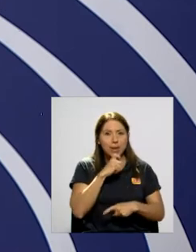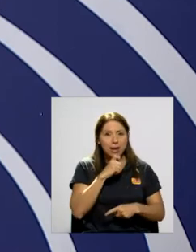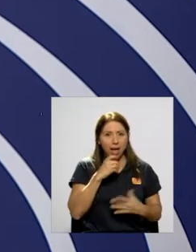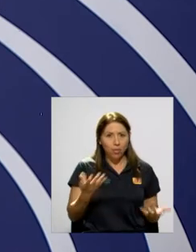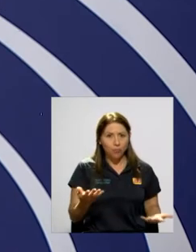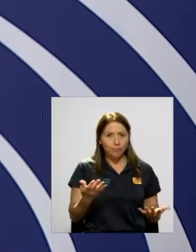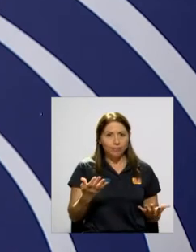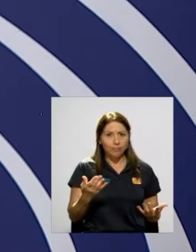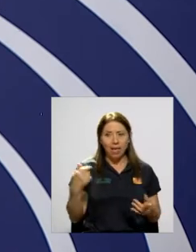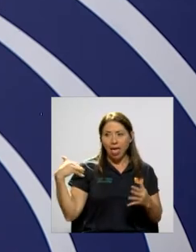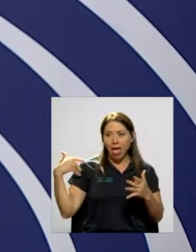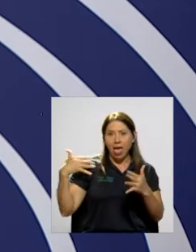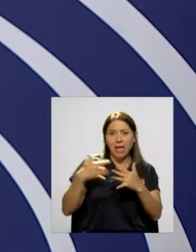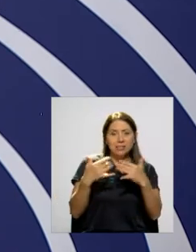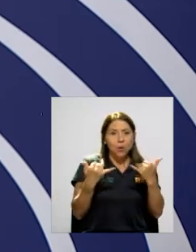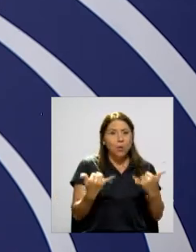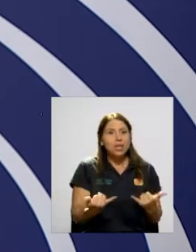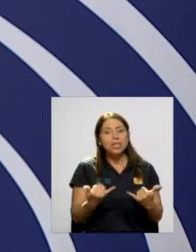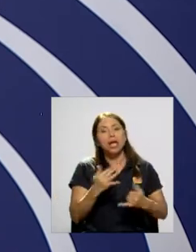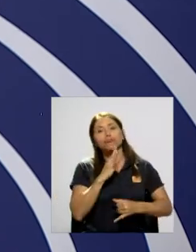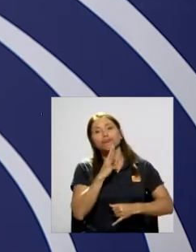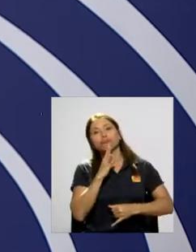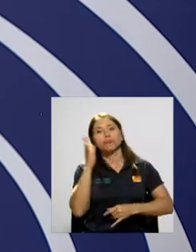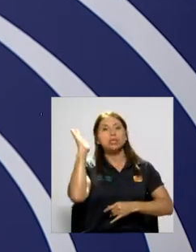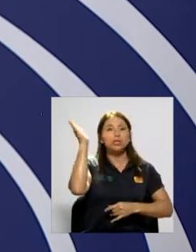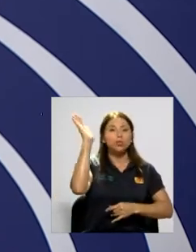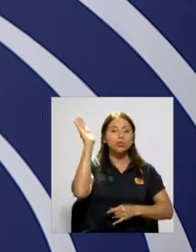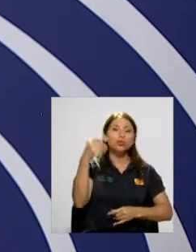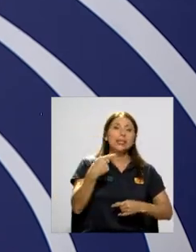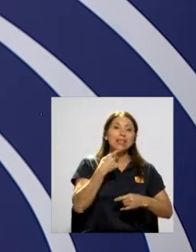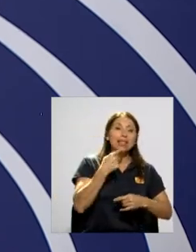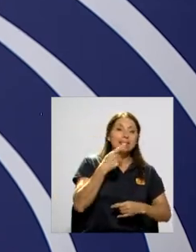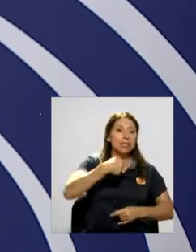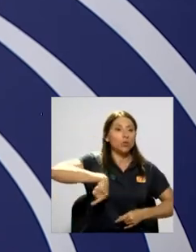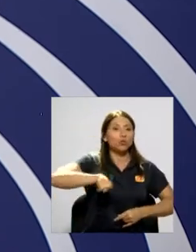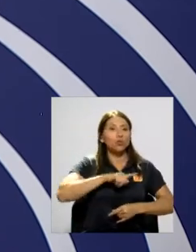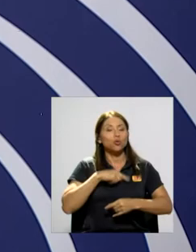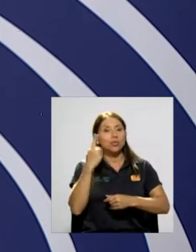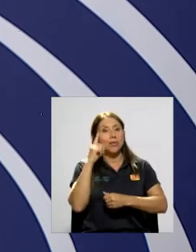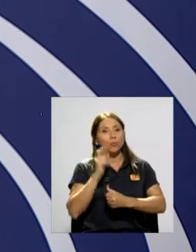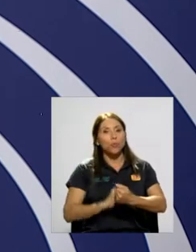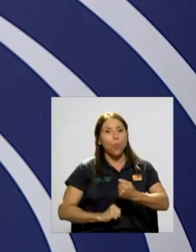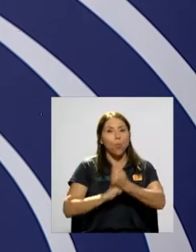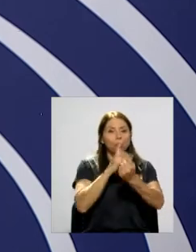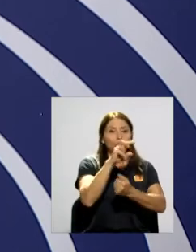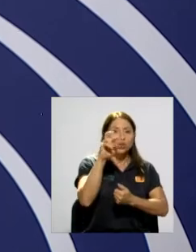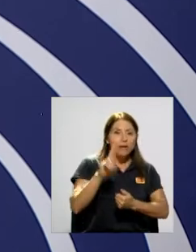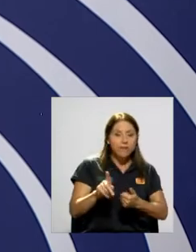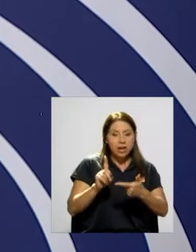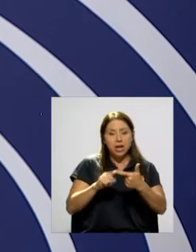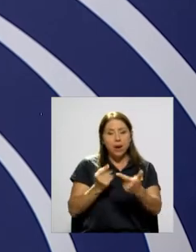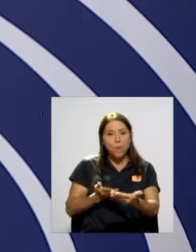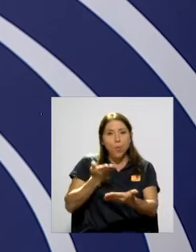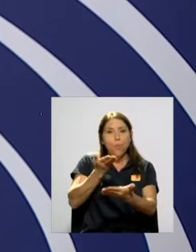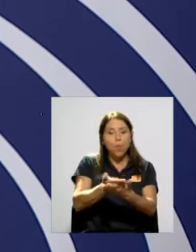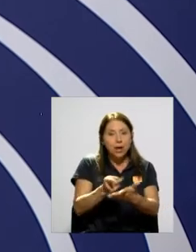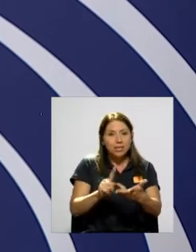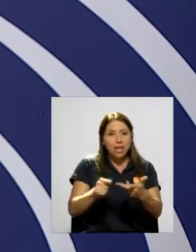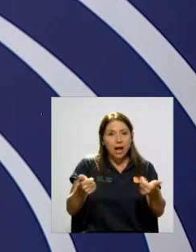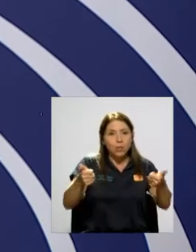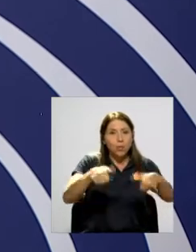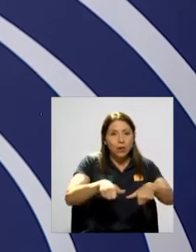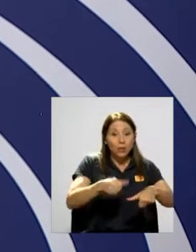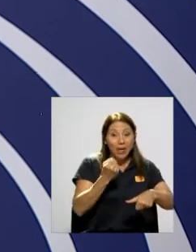sea, hasta ahorita ha sido un tema de discursos, de decir estamos por Costa Rica, está la propuesta, hay un acuerdo, entendemos que lo otro es